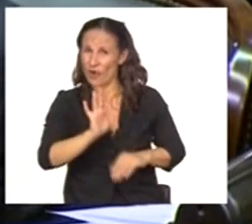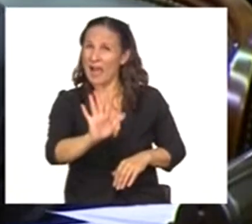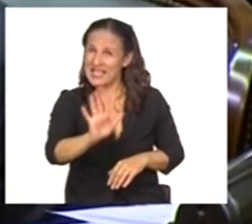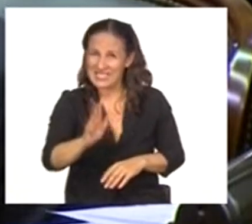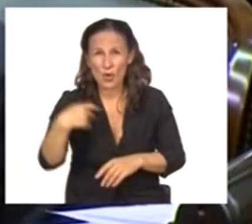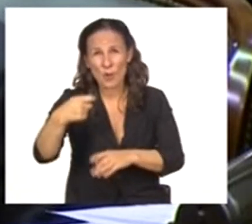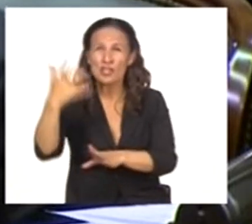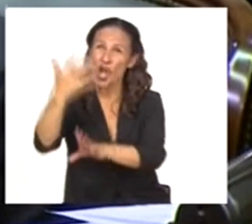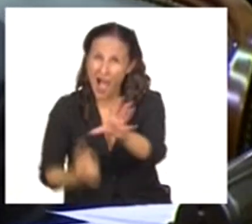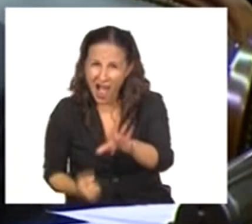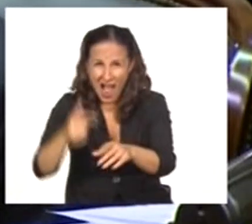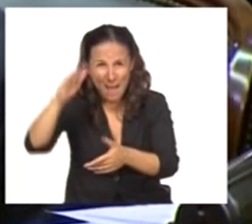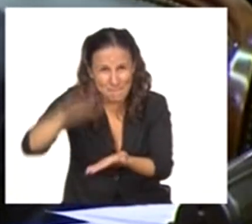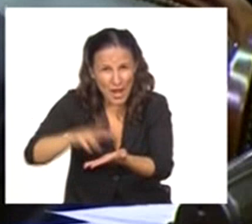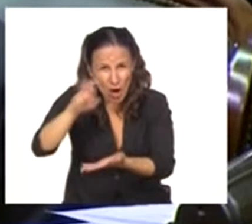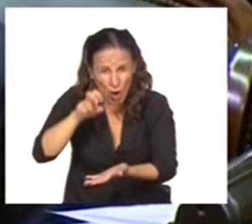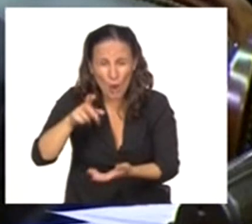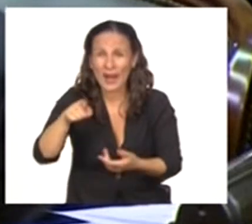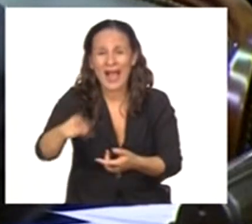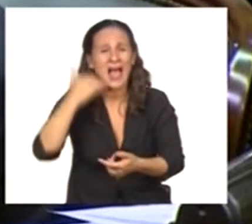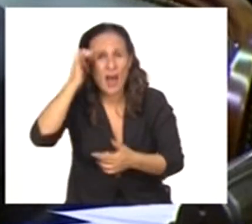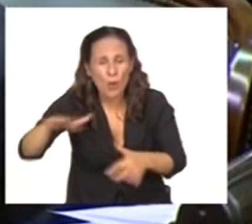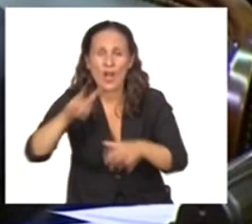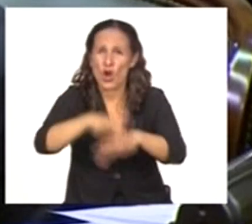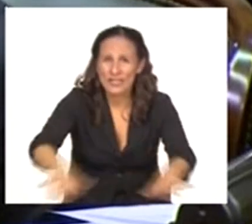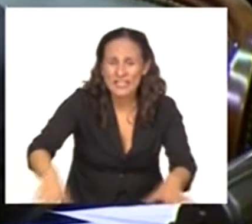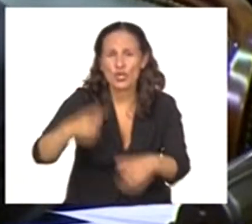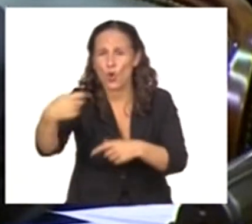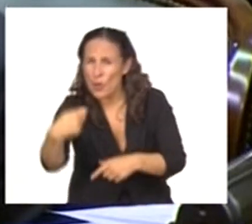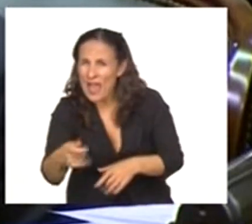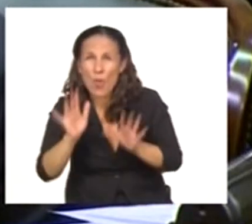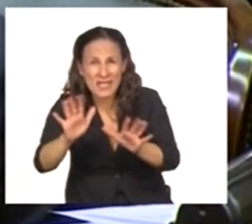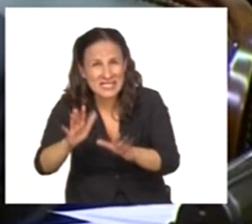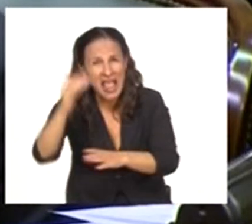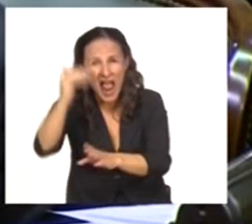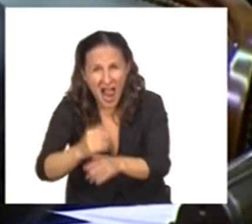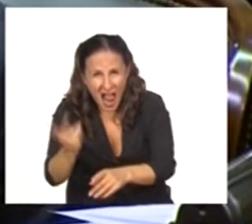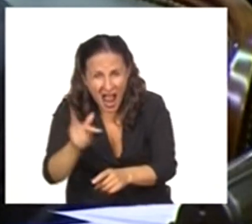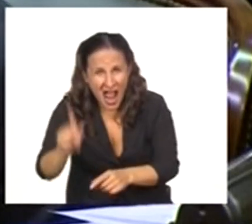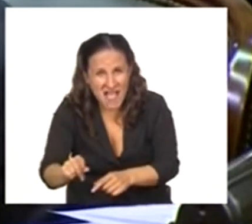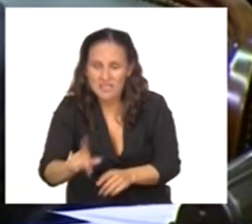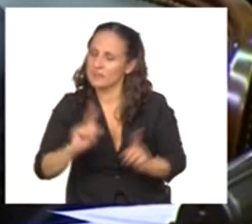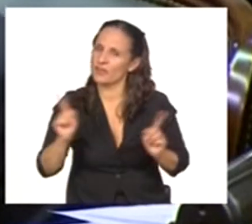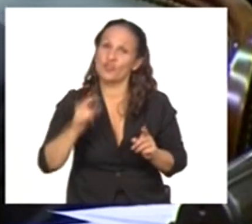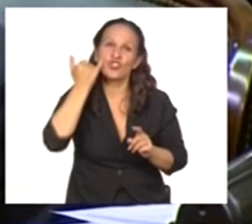bajen las jubilaciones a nuestros abuelos, a nuestros niños, a nuestros jubilados, porque eso forma parte de la